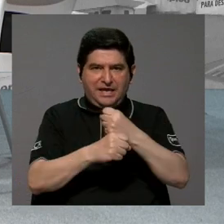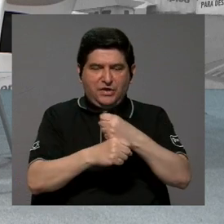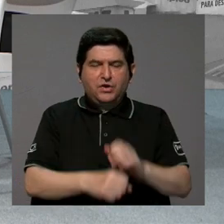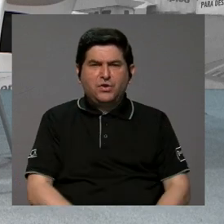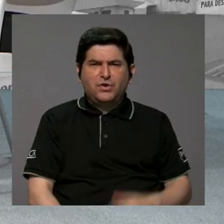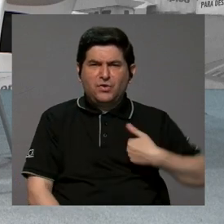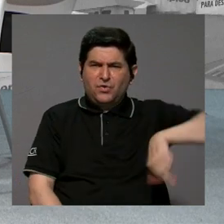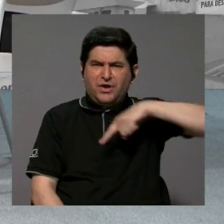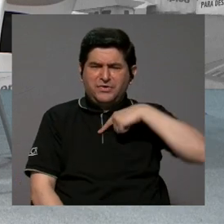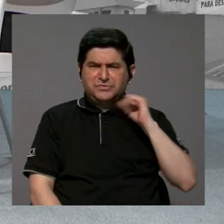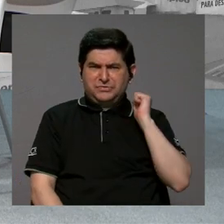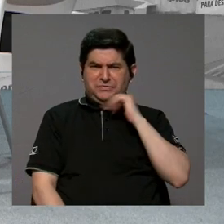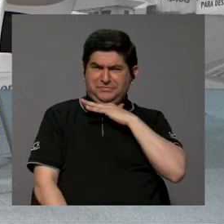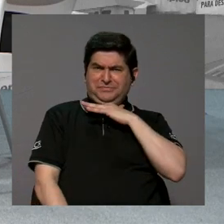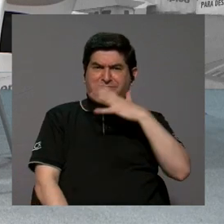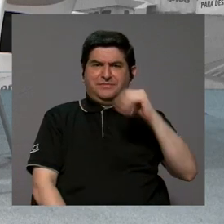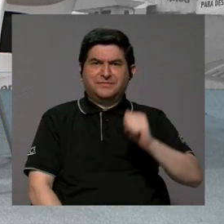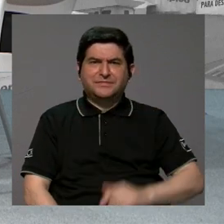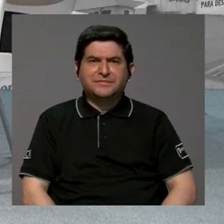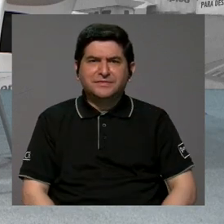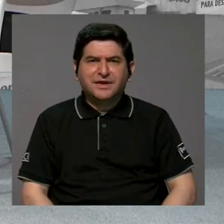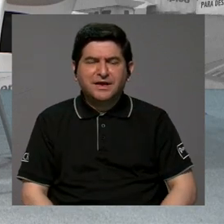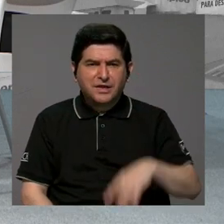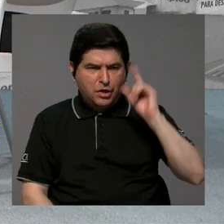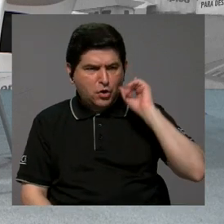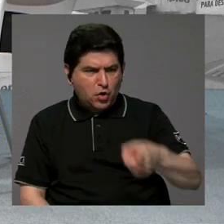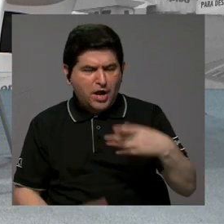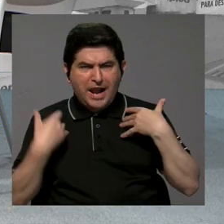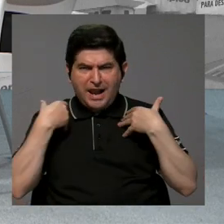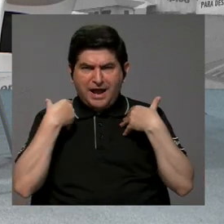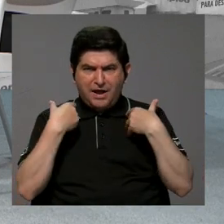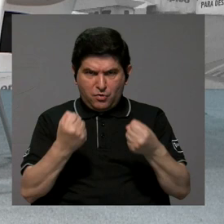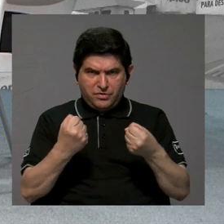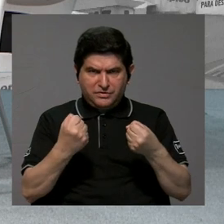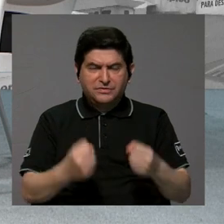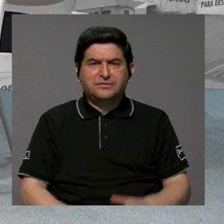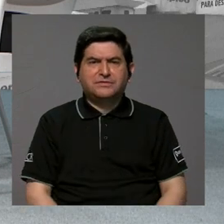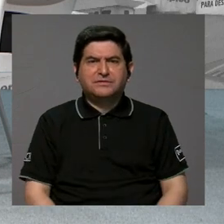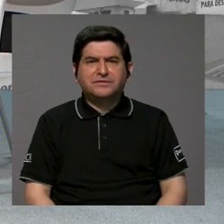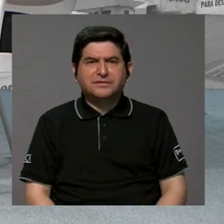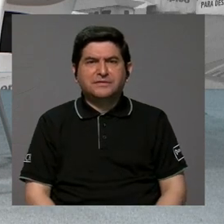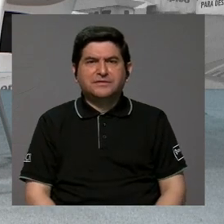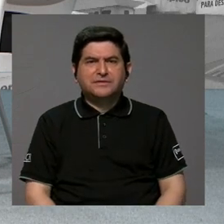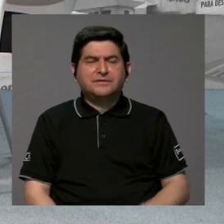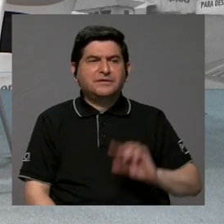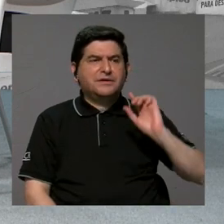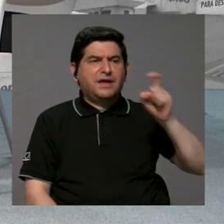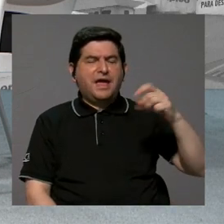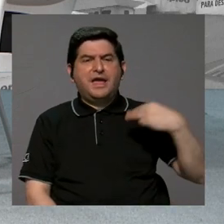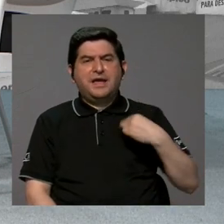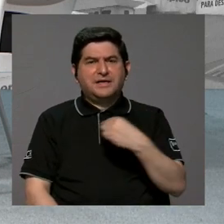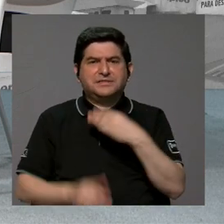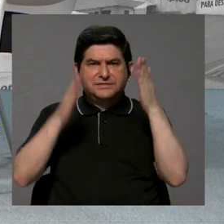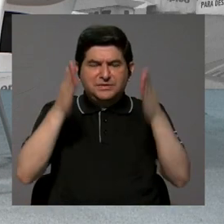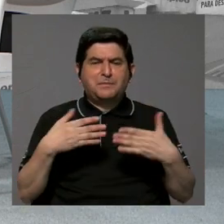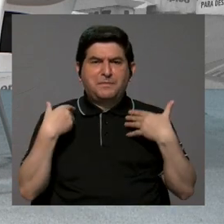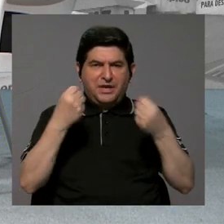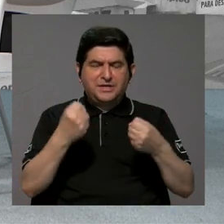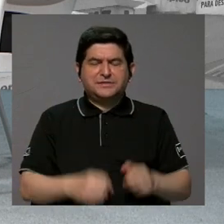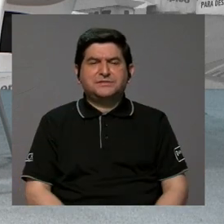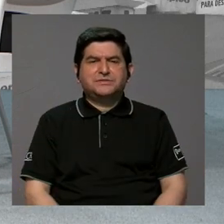Nos extraña porque, de hecho, en la orden sanitaria que emitió el exministro de